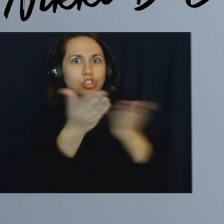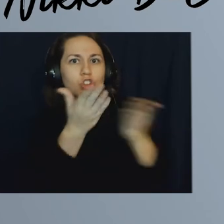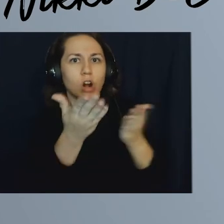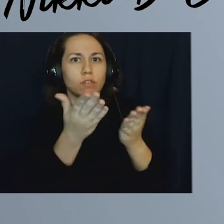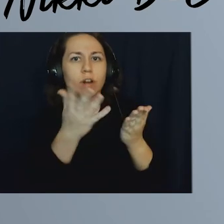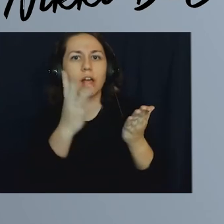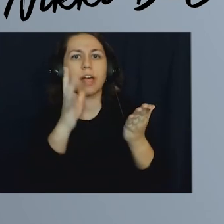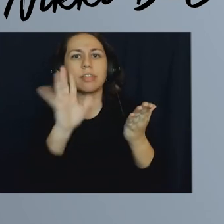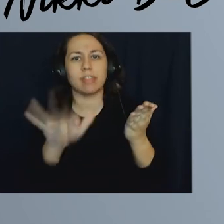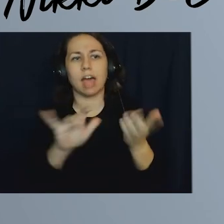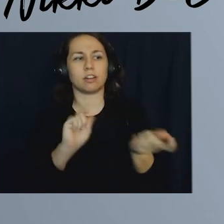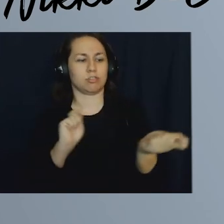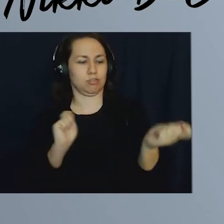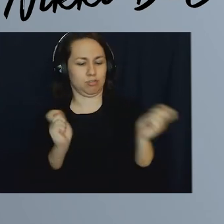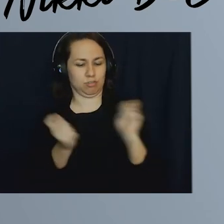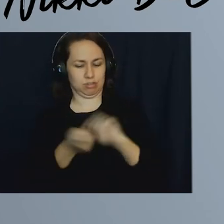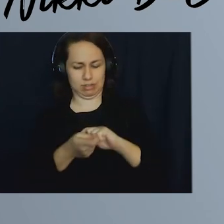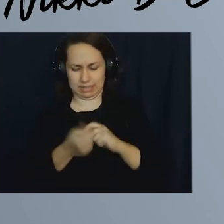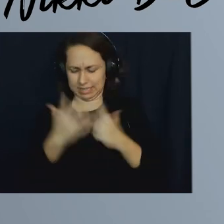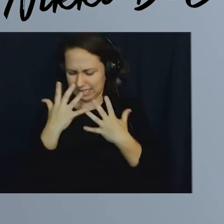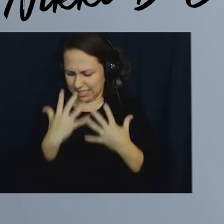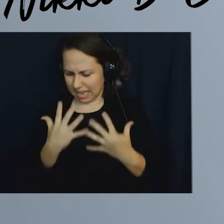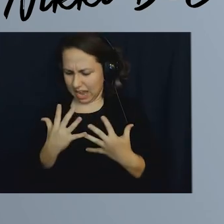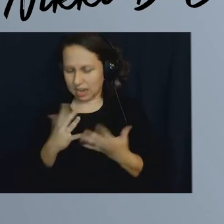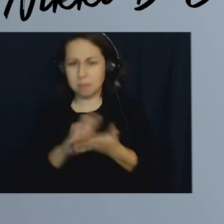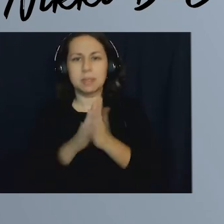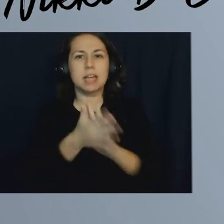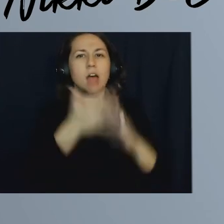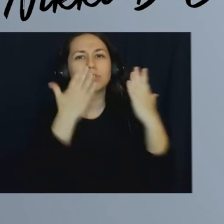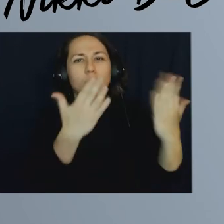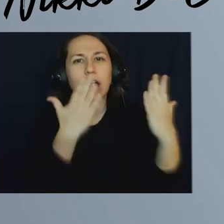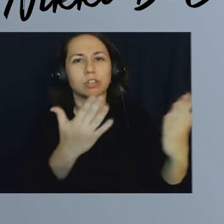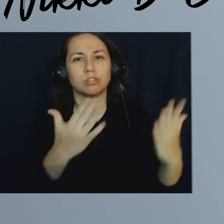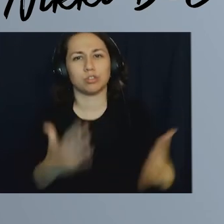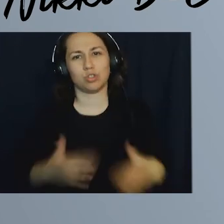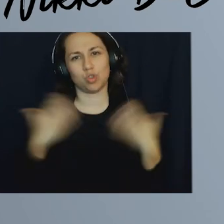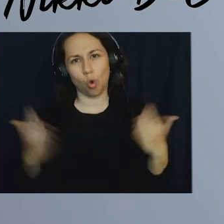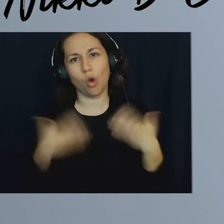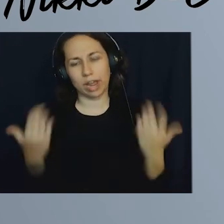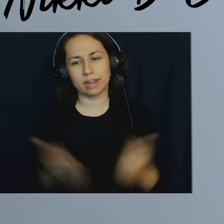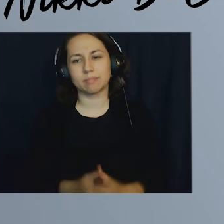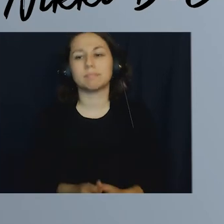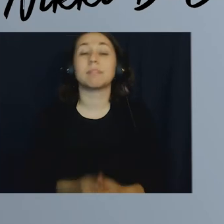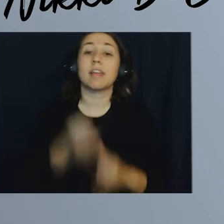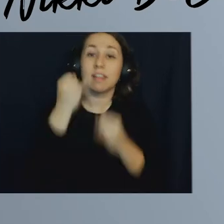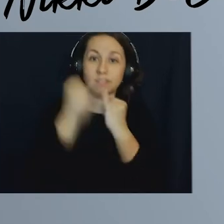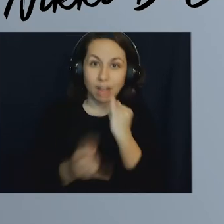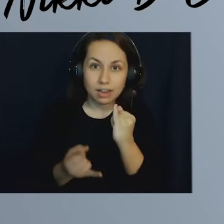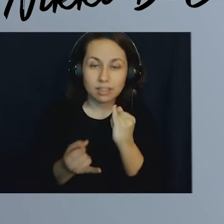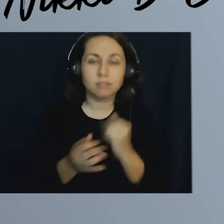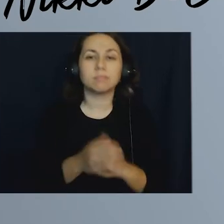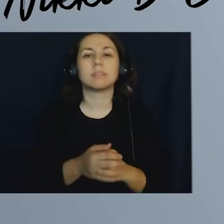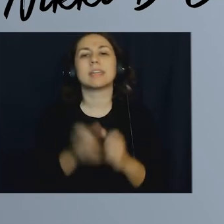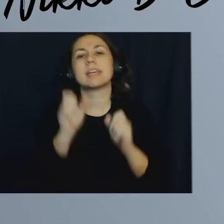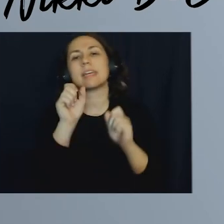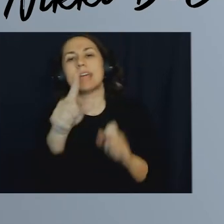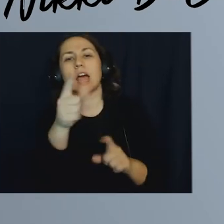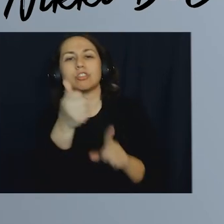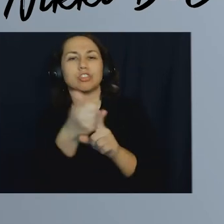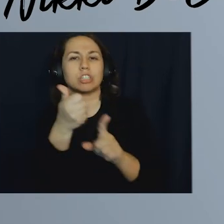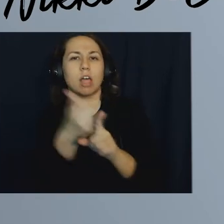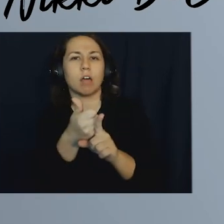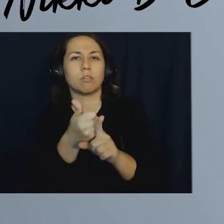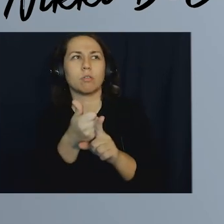vida? No cómo se vea, cómo se sienta. Porque a veces puedes quedarte en cómo quieres que se vea tu vida, que se te